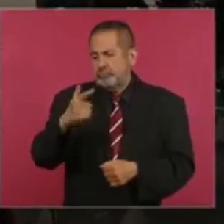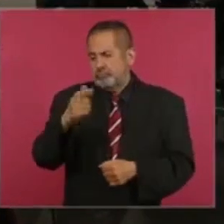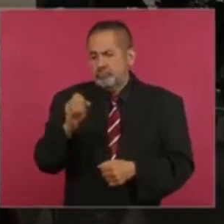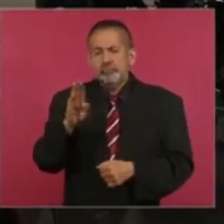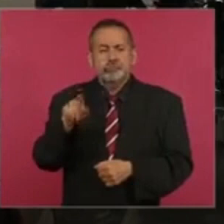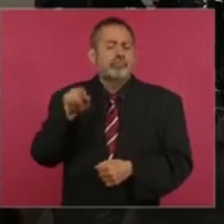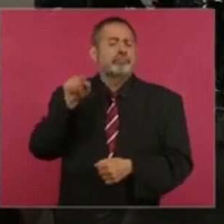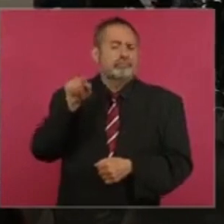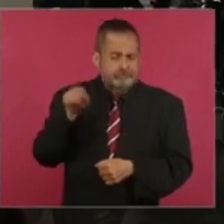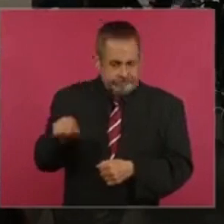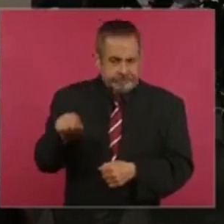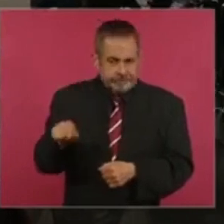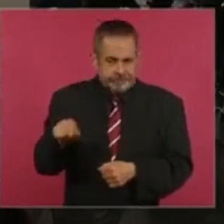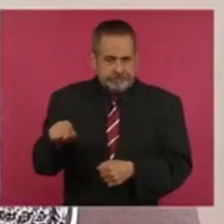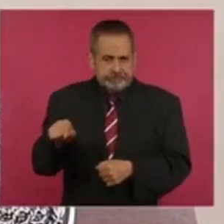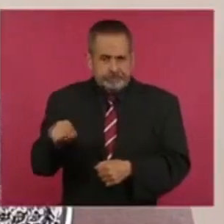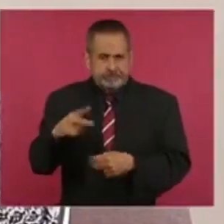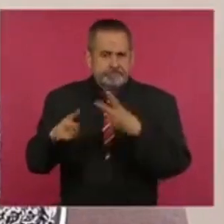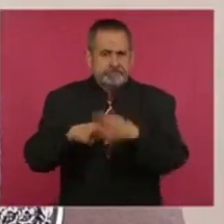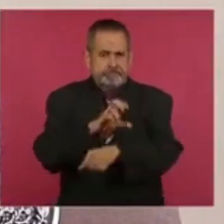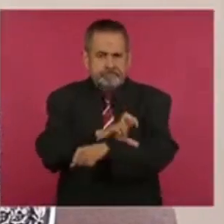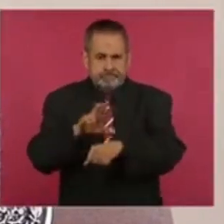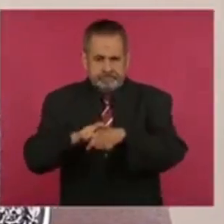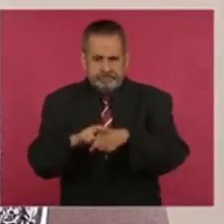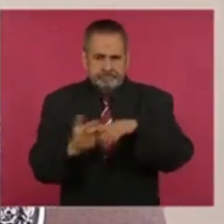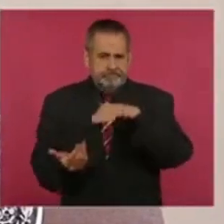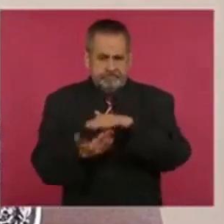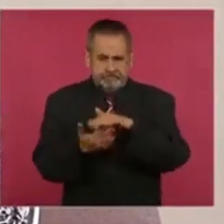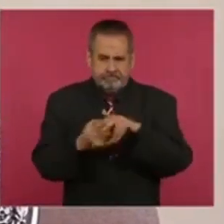va a coordinar una mesa